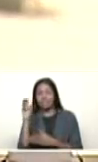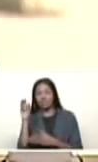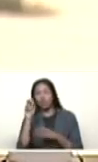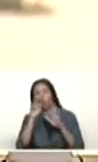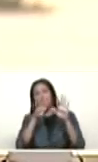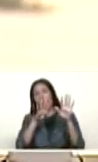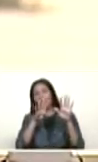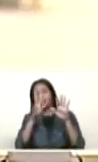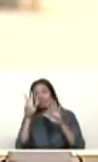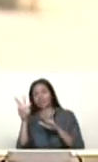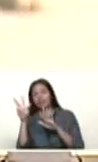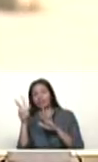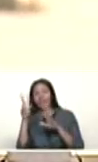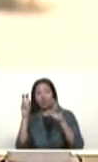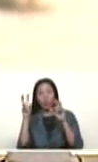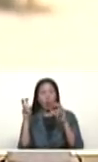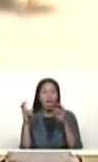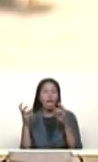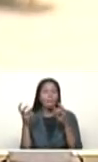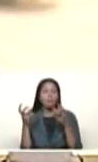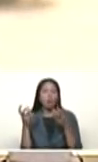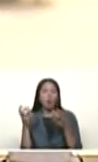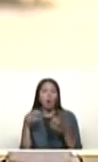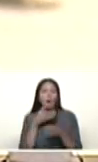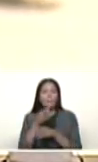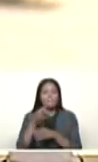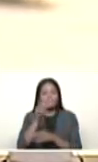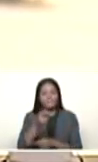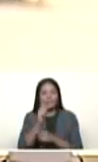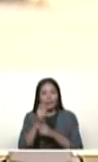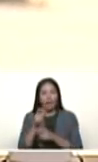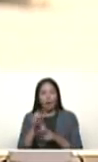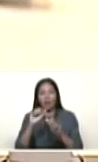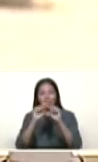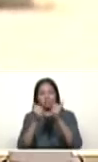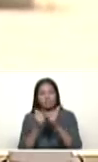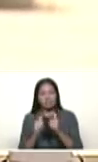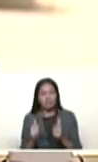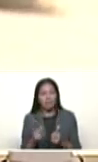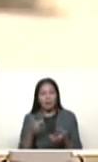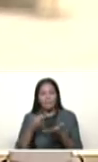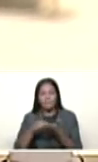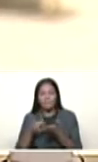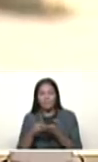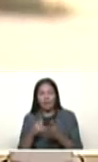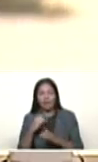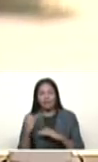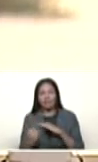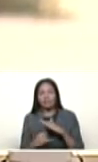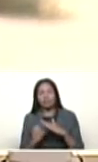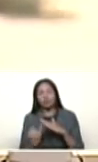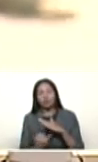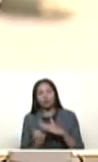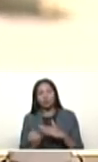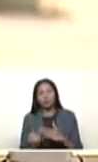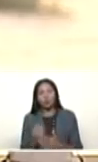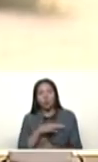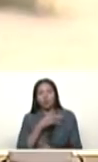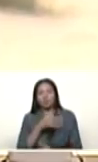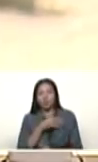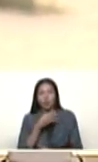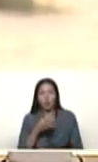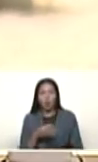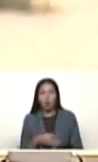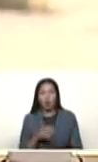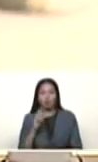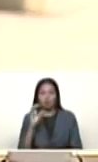7.397 nuevos pescadores y acuicultores en el sistema de pensiones del Instituto Nacional de los Seguros